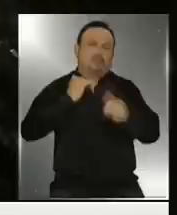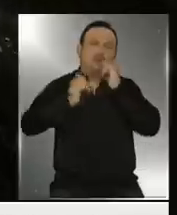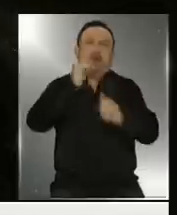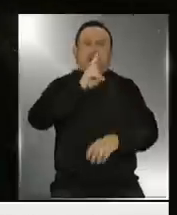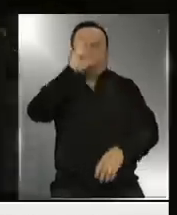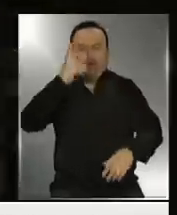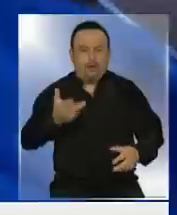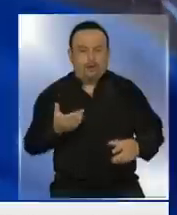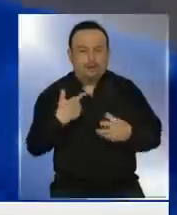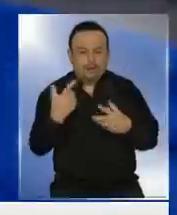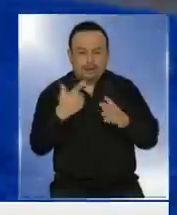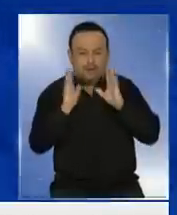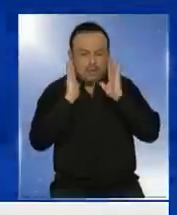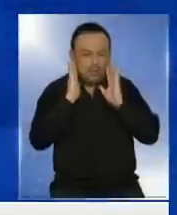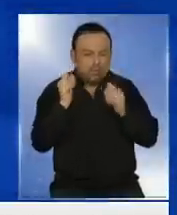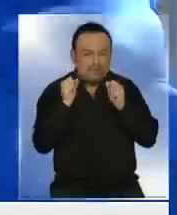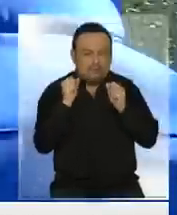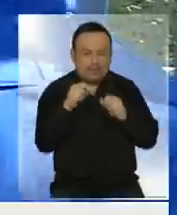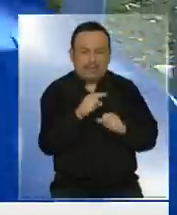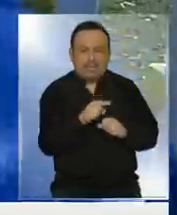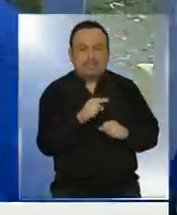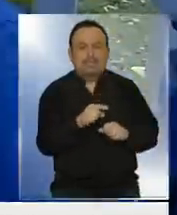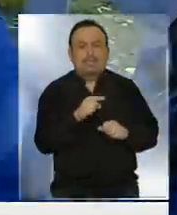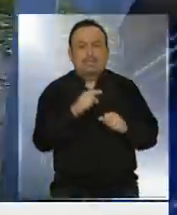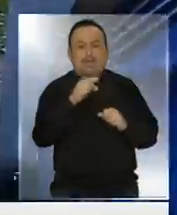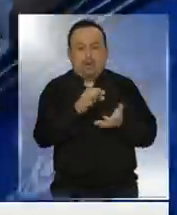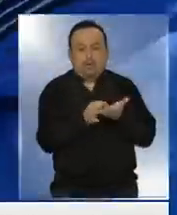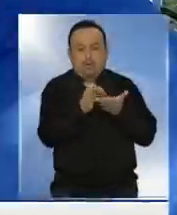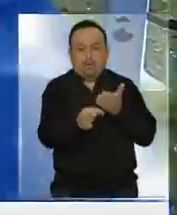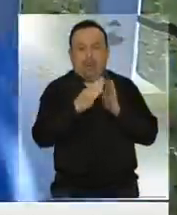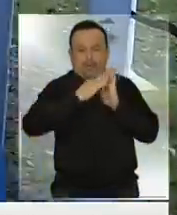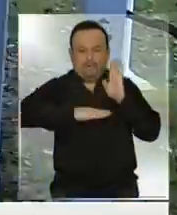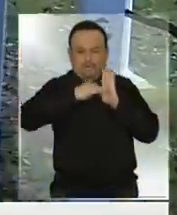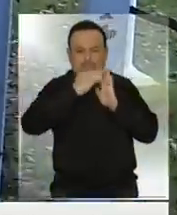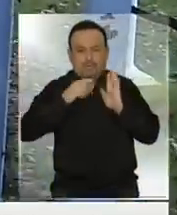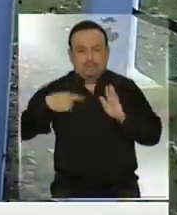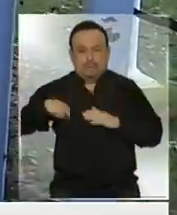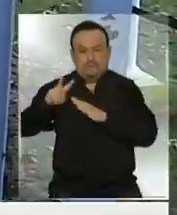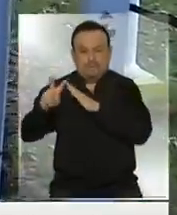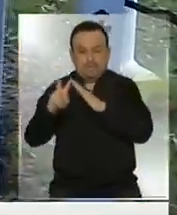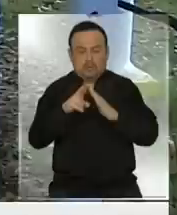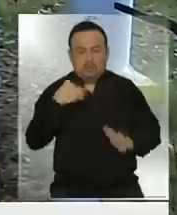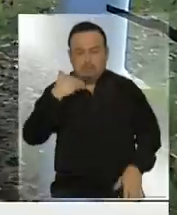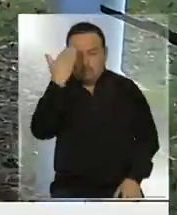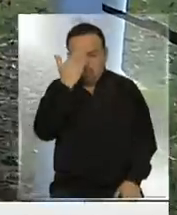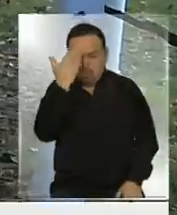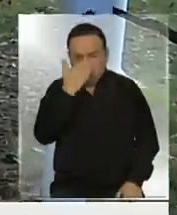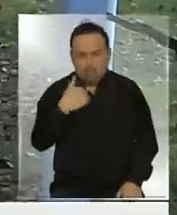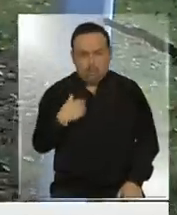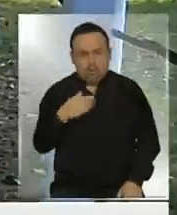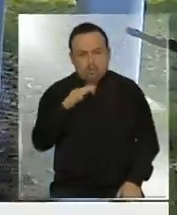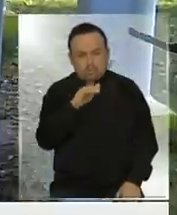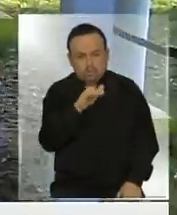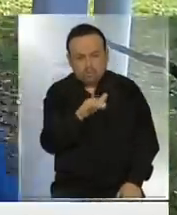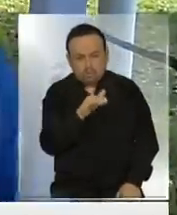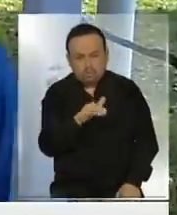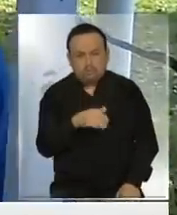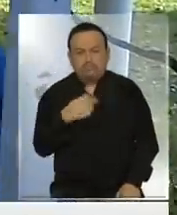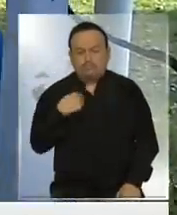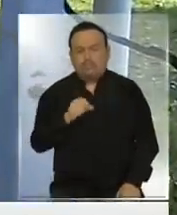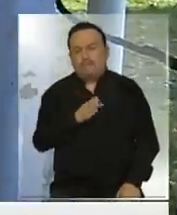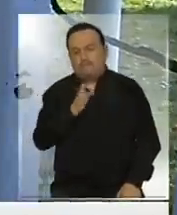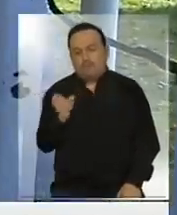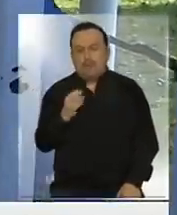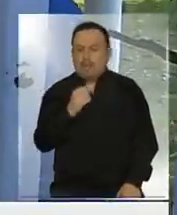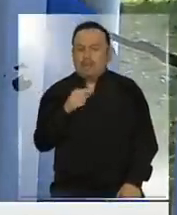en el interior de estos cultos religiosos en la comuna de la pintana ellos con bastante de preocupación se acercaron a este lugar fueron quienes dieron la denuncia